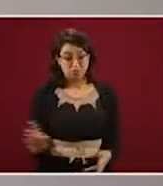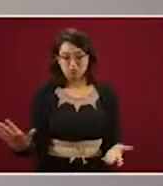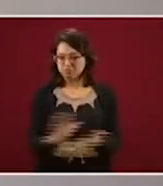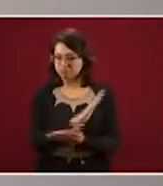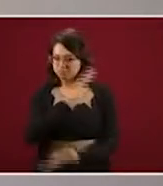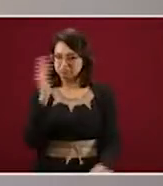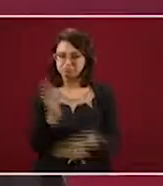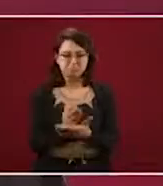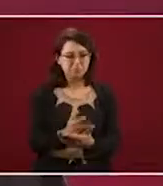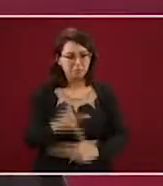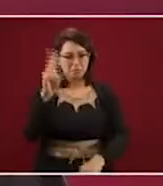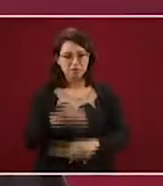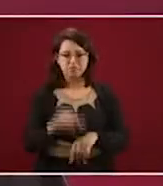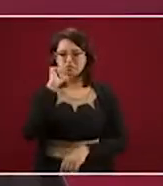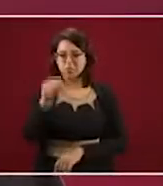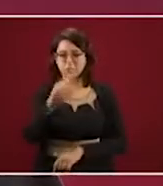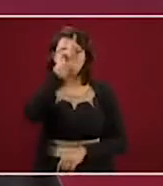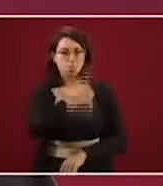impunidad,